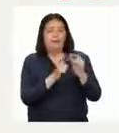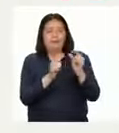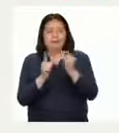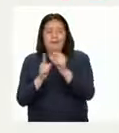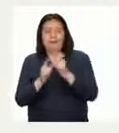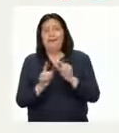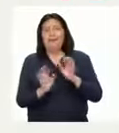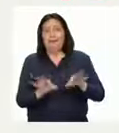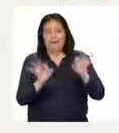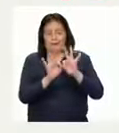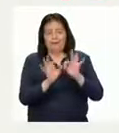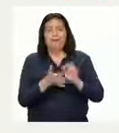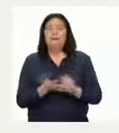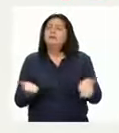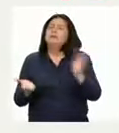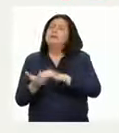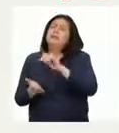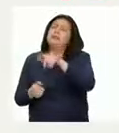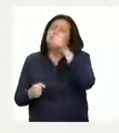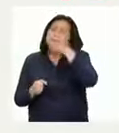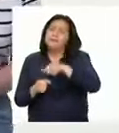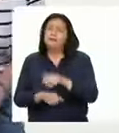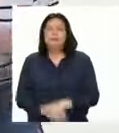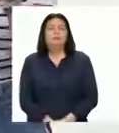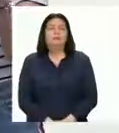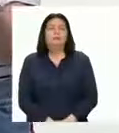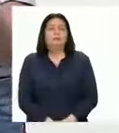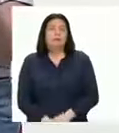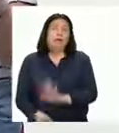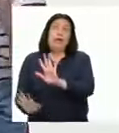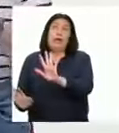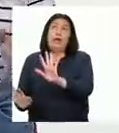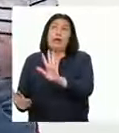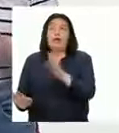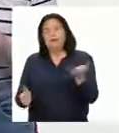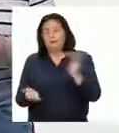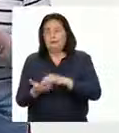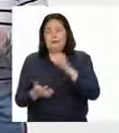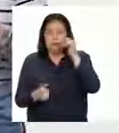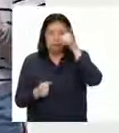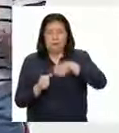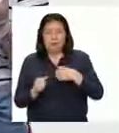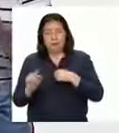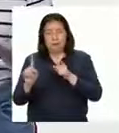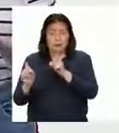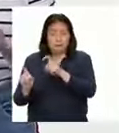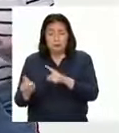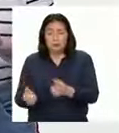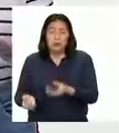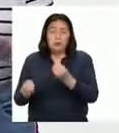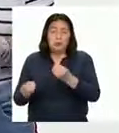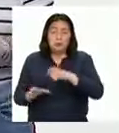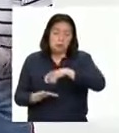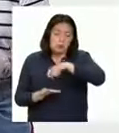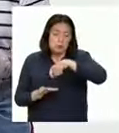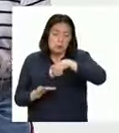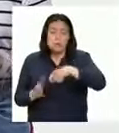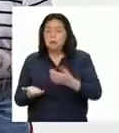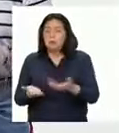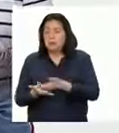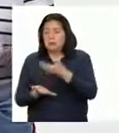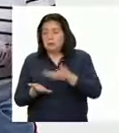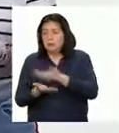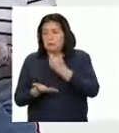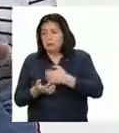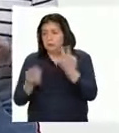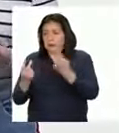claves. ¿Cuál más recuerdas? Recuerdo otra. Por ejemplo, si pregunto cómo se prepara el caldo verde de